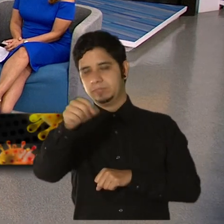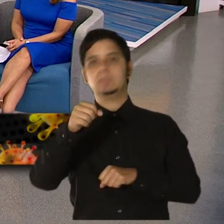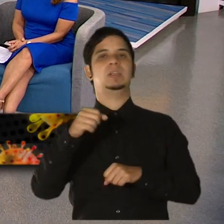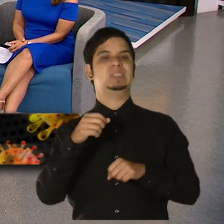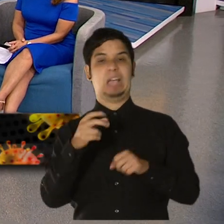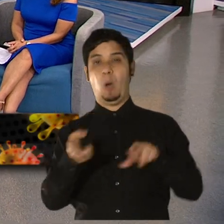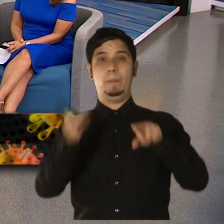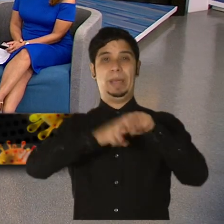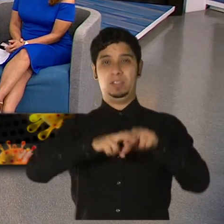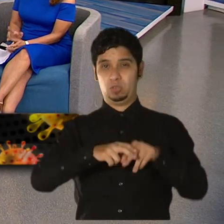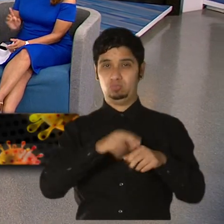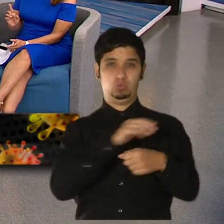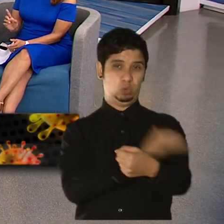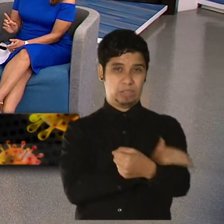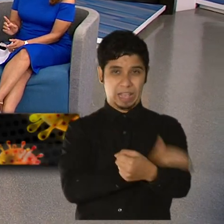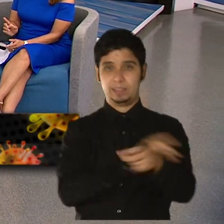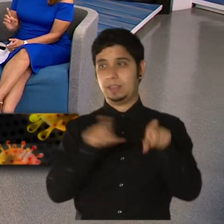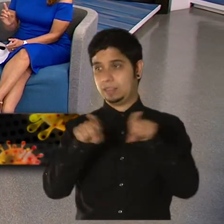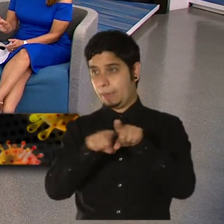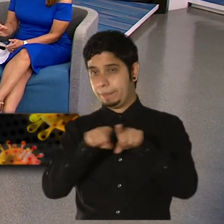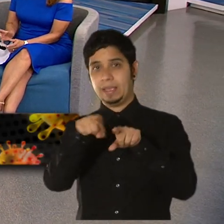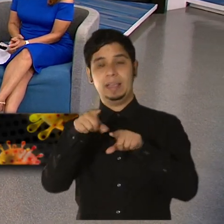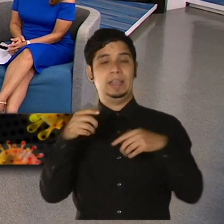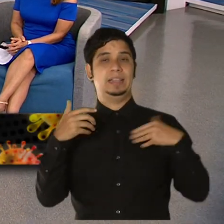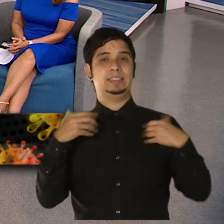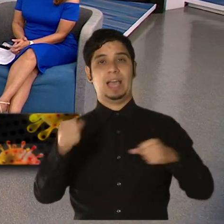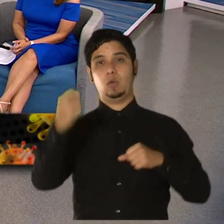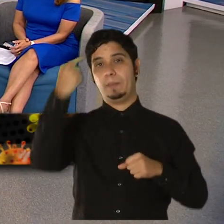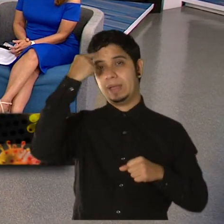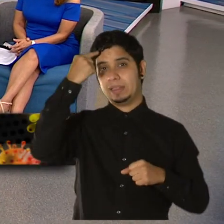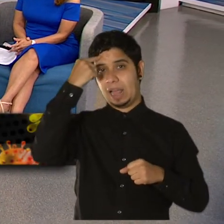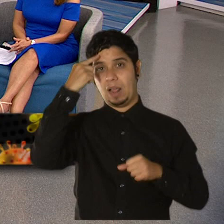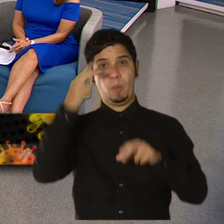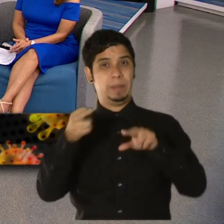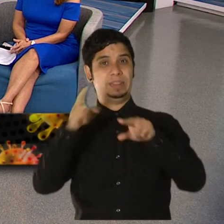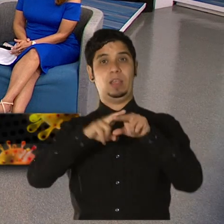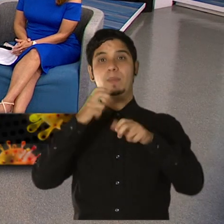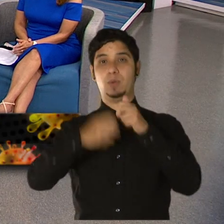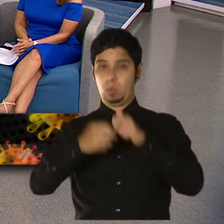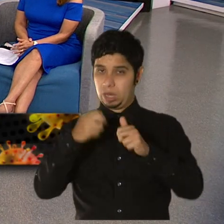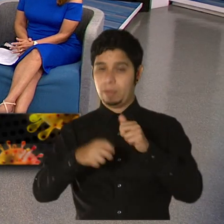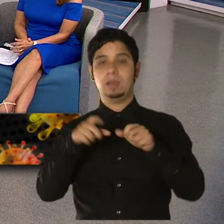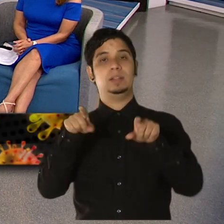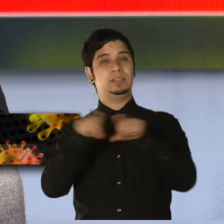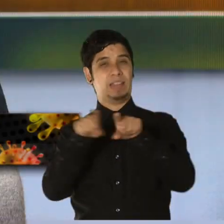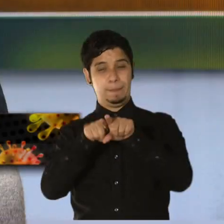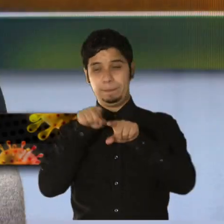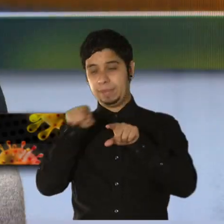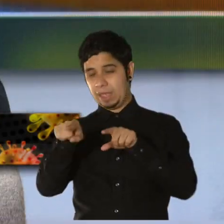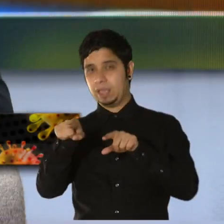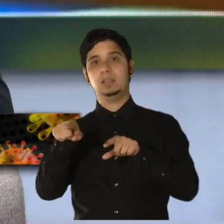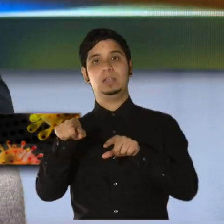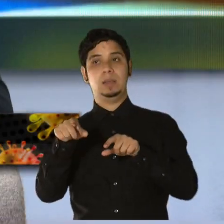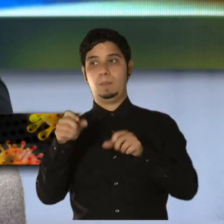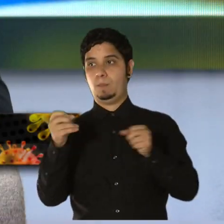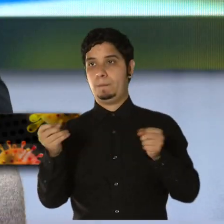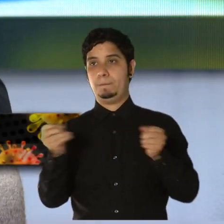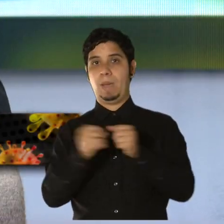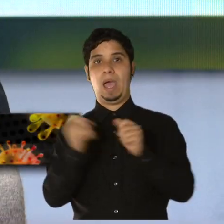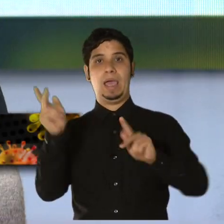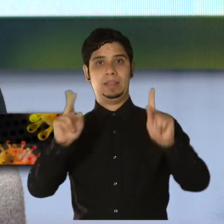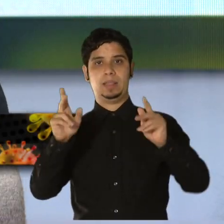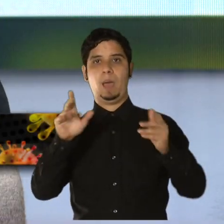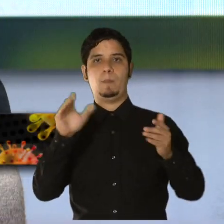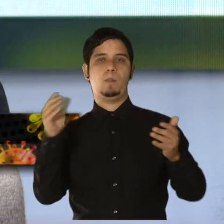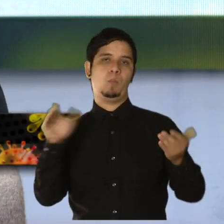mental. Y en la sobredosis, en las muertes por sobredosis. Es correcto. Y es ¿verdad? Usted lo mencionó ahorita, de que no